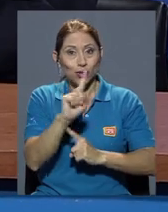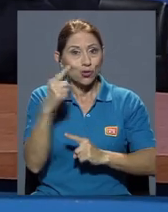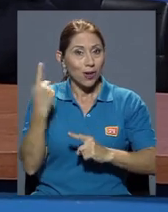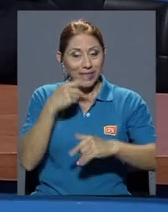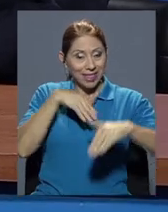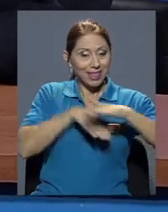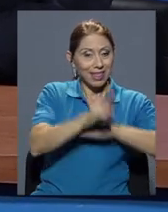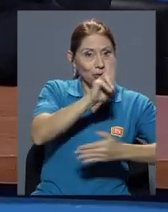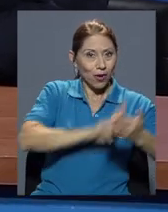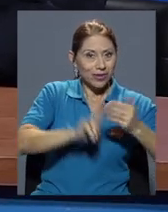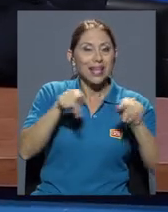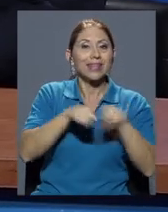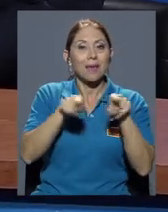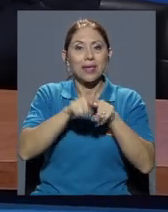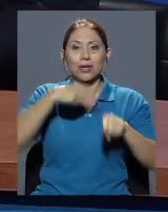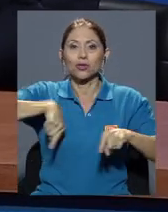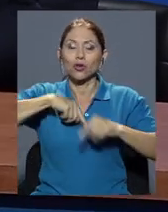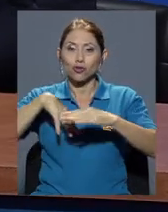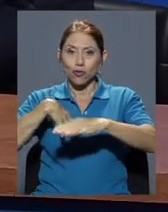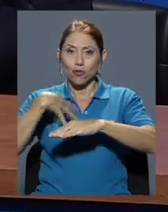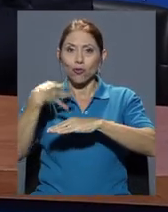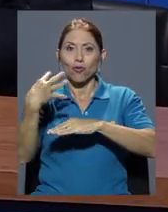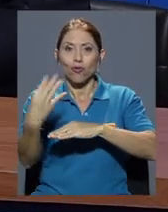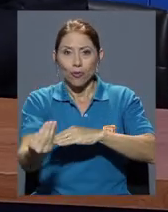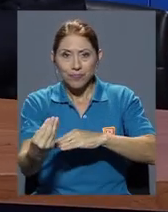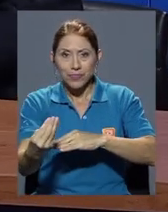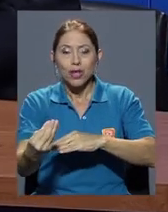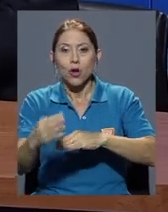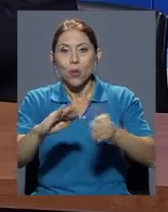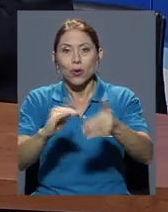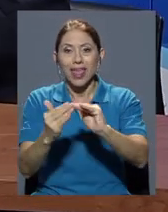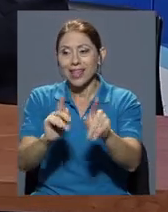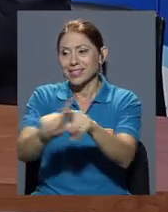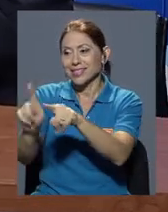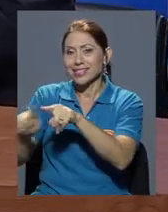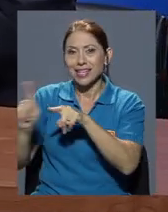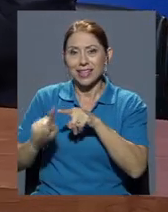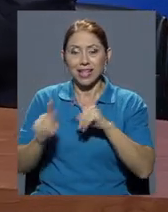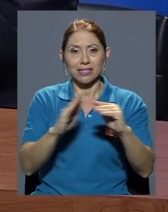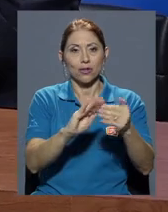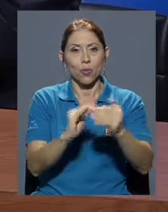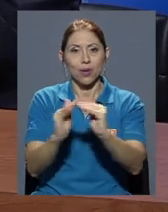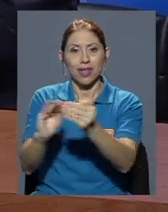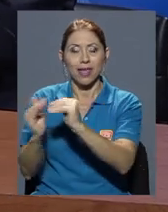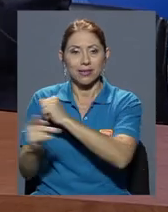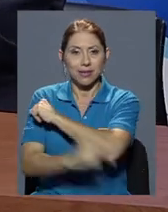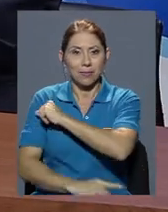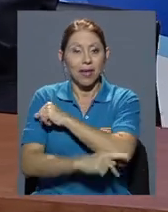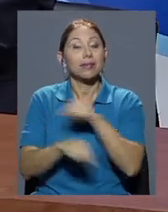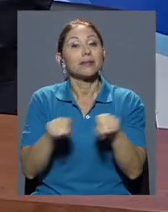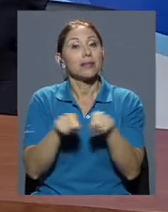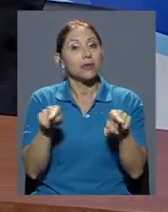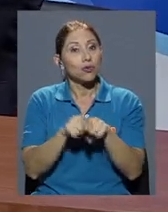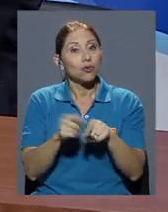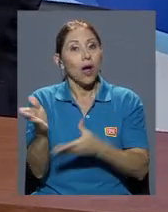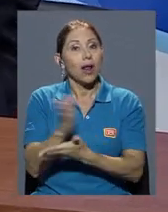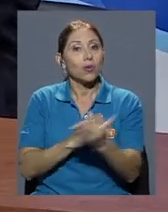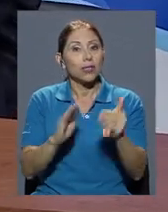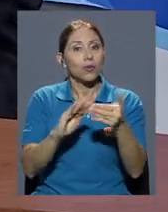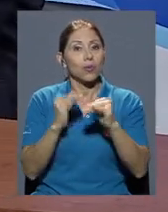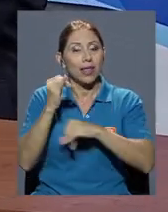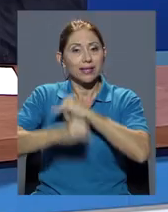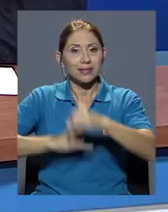al interno sino que trabajamos con desde y para comunidades distintas comunidades de del país e incluso algunas internacionales